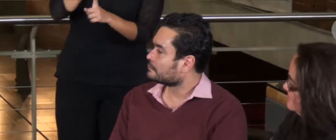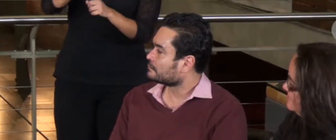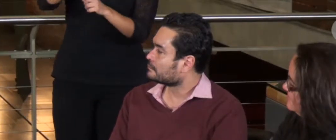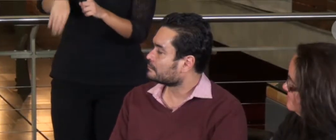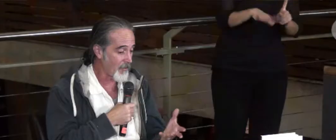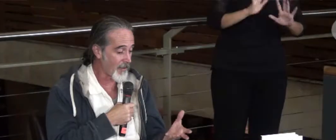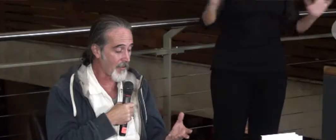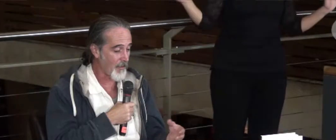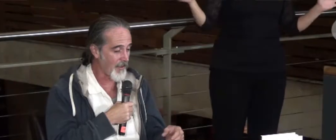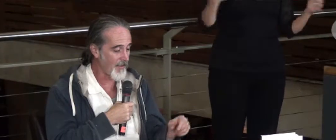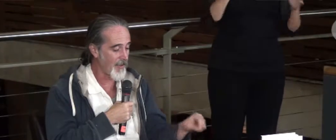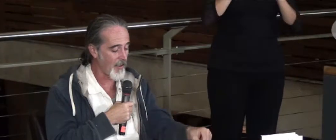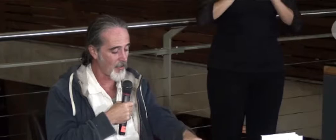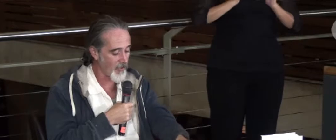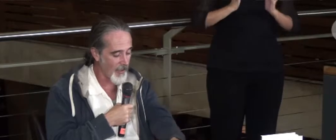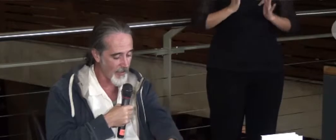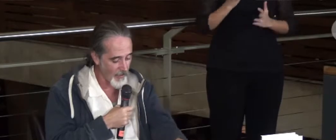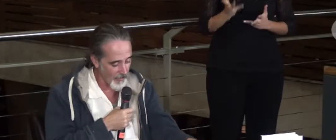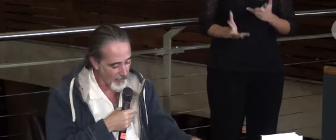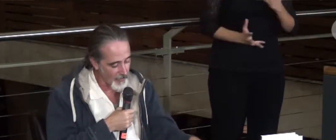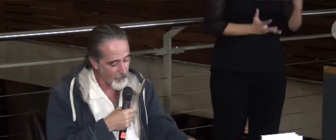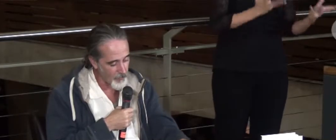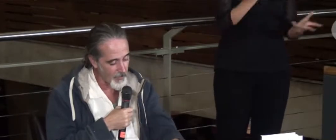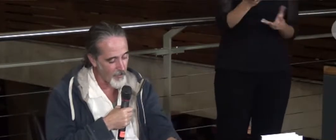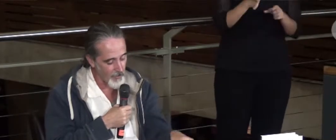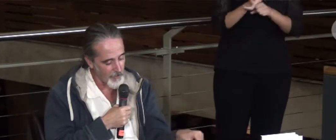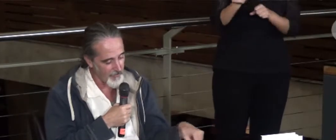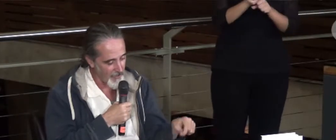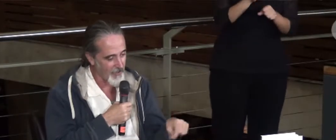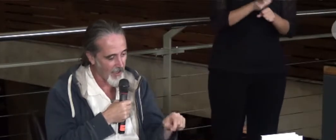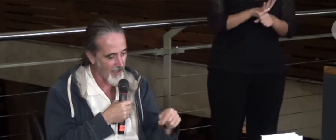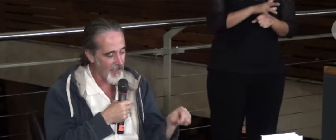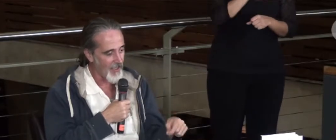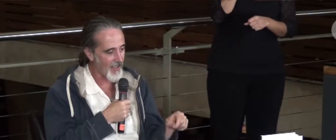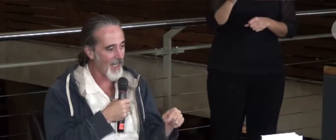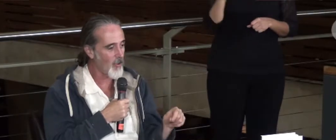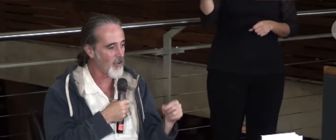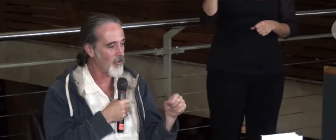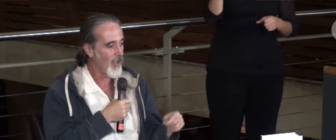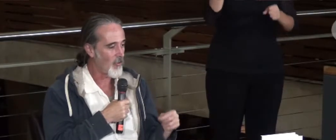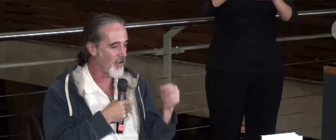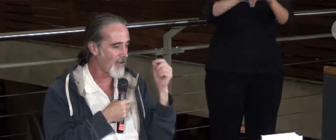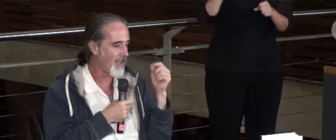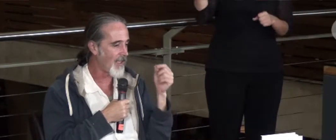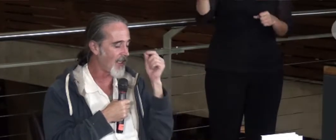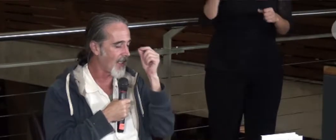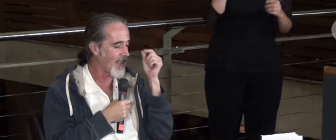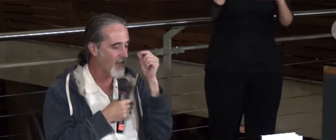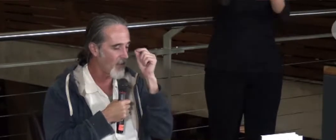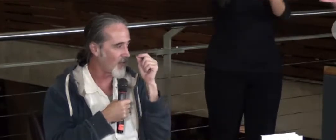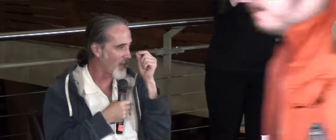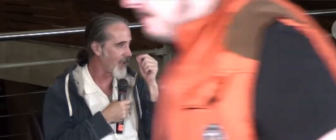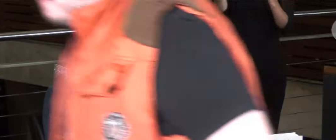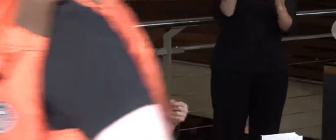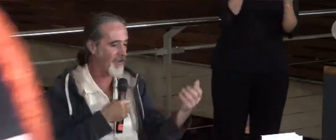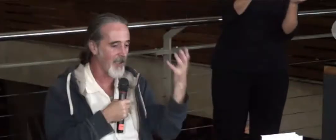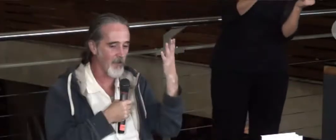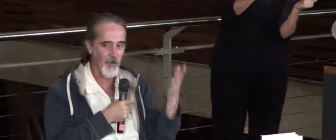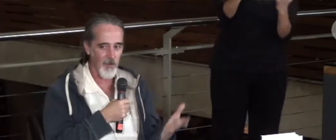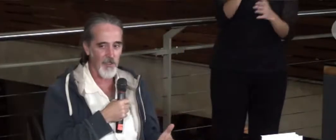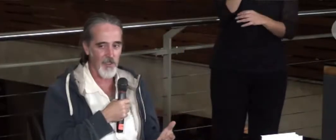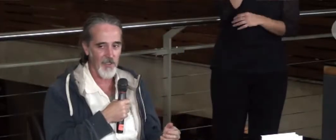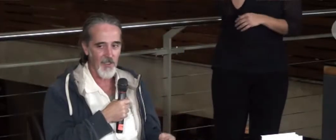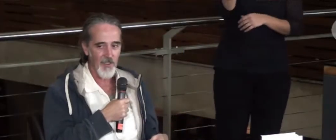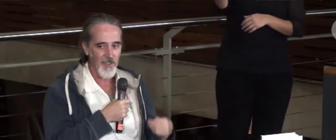tampoco sabíamos qué pero ahí sí ya pusieron que presenta rasgos uno se cree que son los ojitos pero